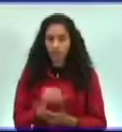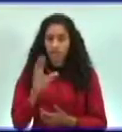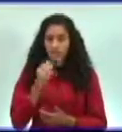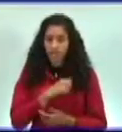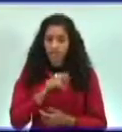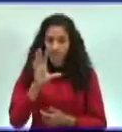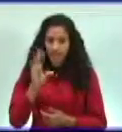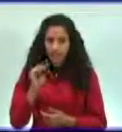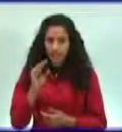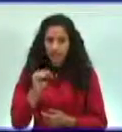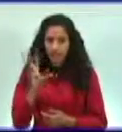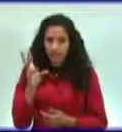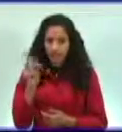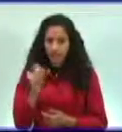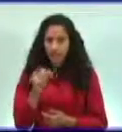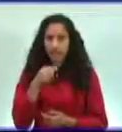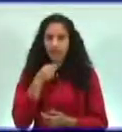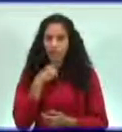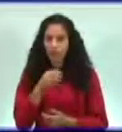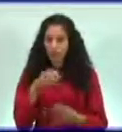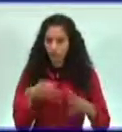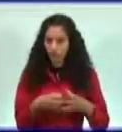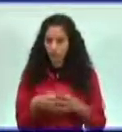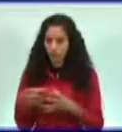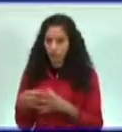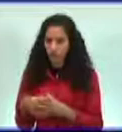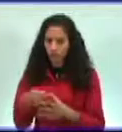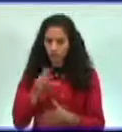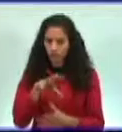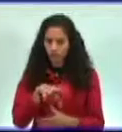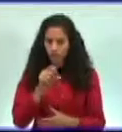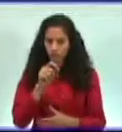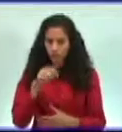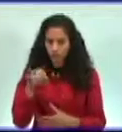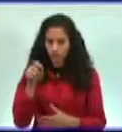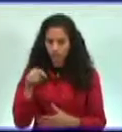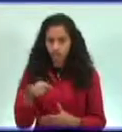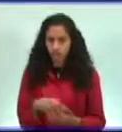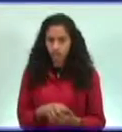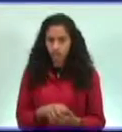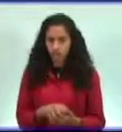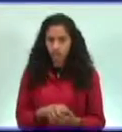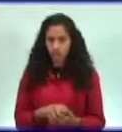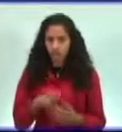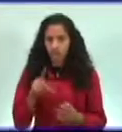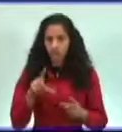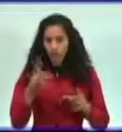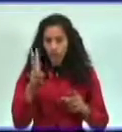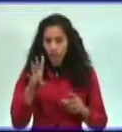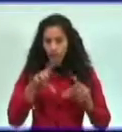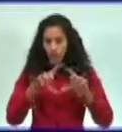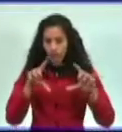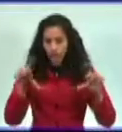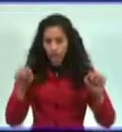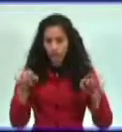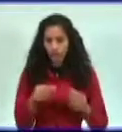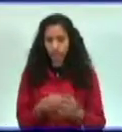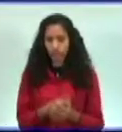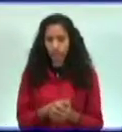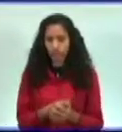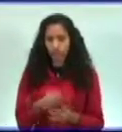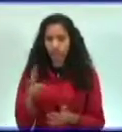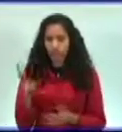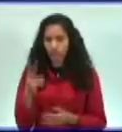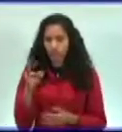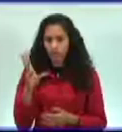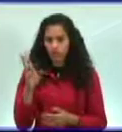la cantidad de elementos del conjunto que debemos colocar. 4 rectángulos. El segundo